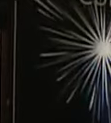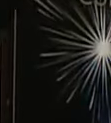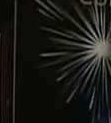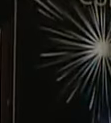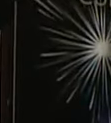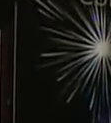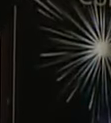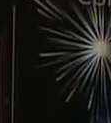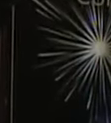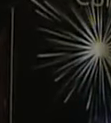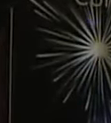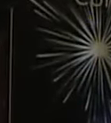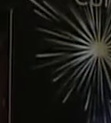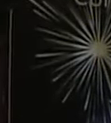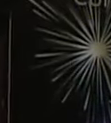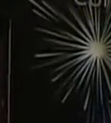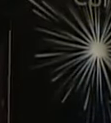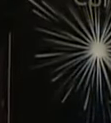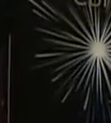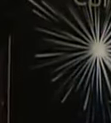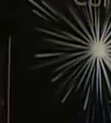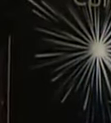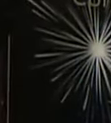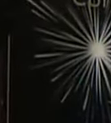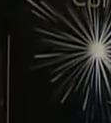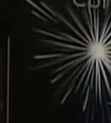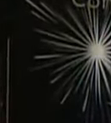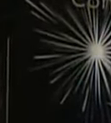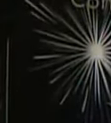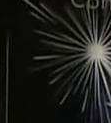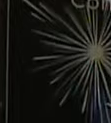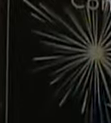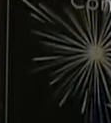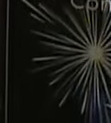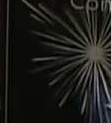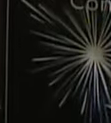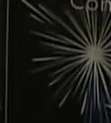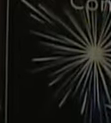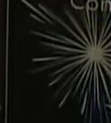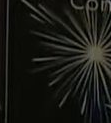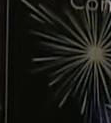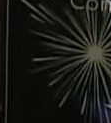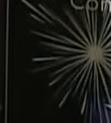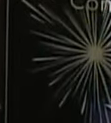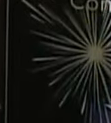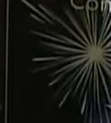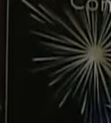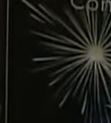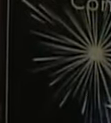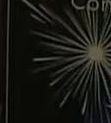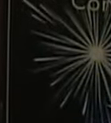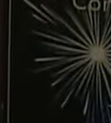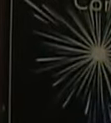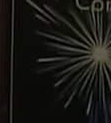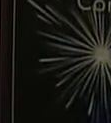disfrutando usted esta gala Drag Queen, eh? La verdad que sí, la verdad que está muy bien. La verdad, el jurado lo tiene muy complicado el jurado. Ha habido un nivel muy alto y yo creo que la